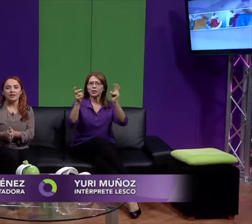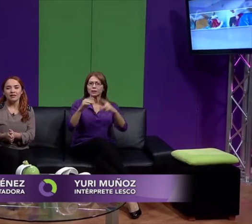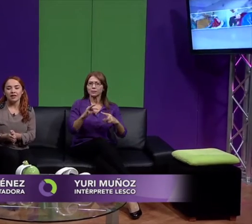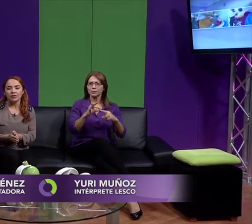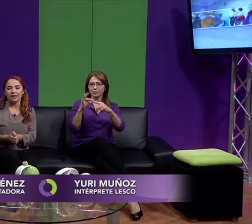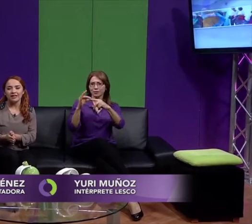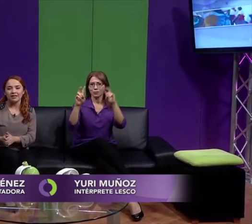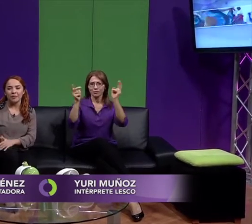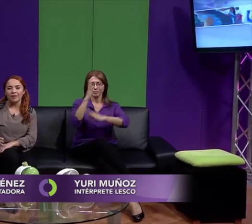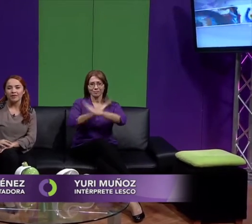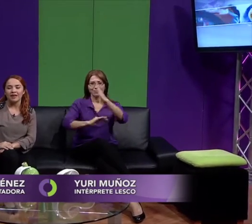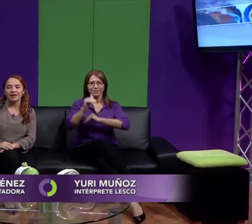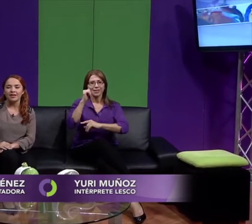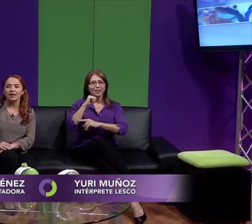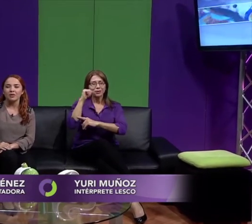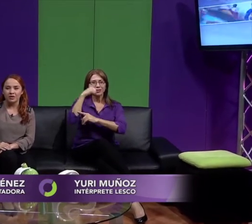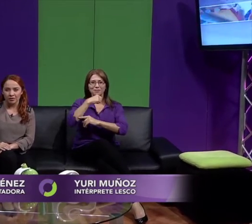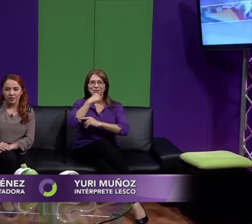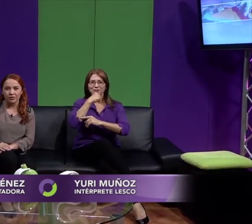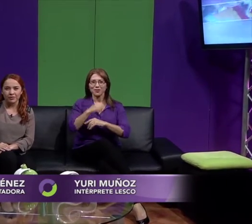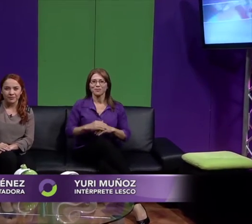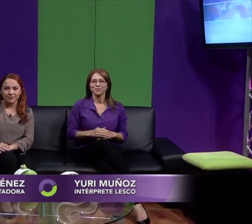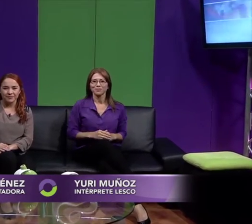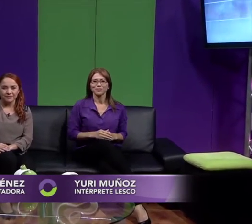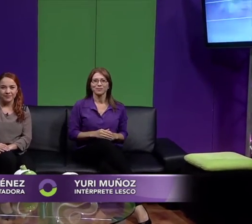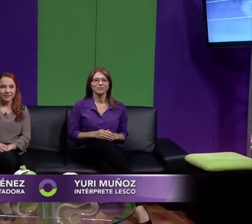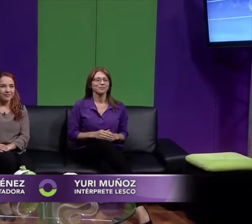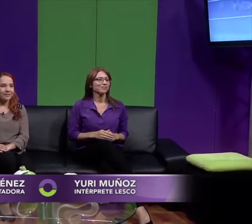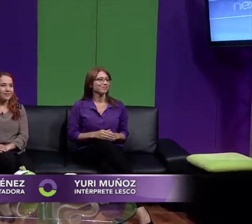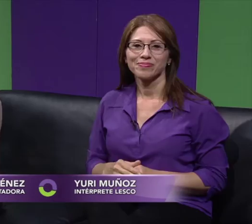especializados en discapacidad y adultez mayor.